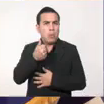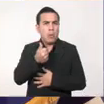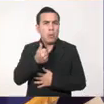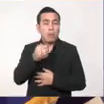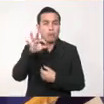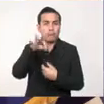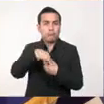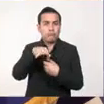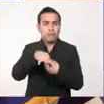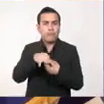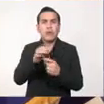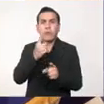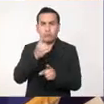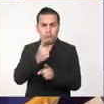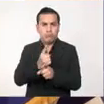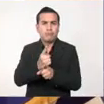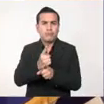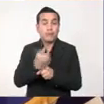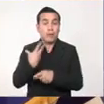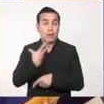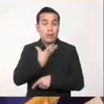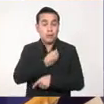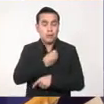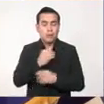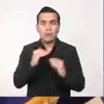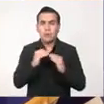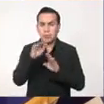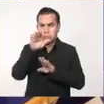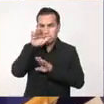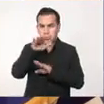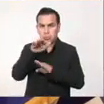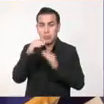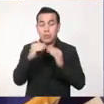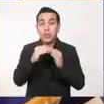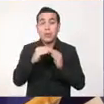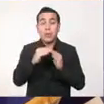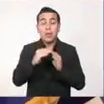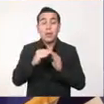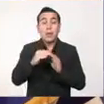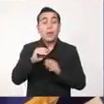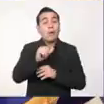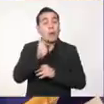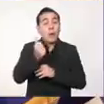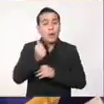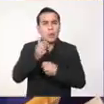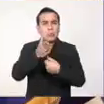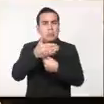que los resultados no eran correctos, ni nosotros, ni ningún partido de la oposición.